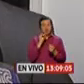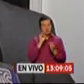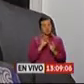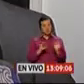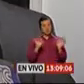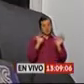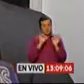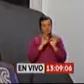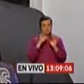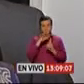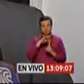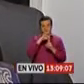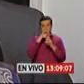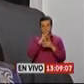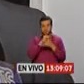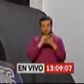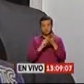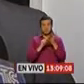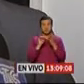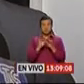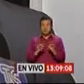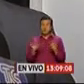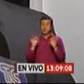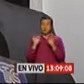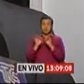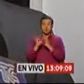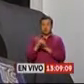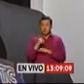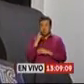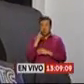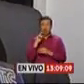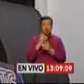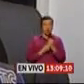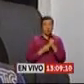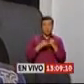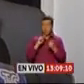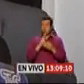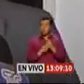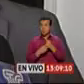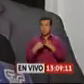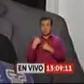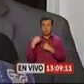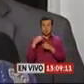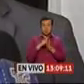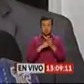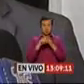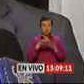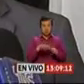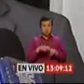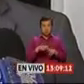más priorizado. Es muy importante que no haya duplicidad de funciones en el Ministerio de Agricultura y Ganadería.